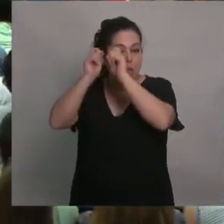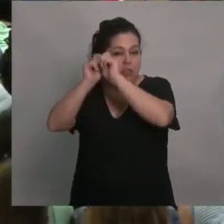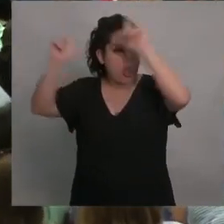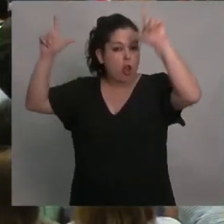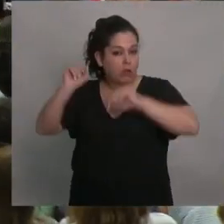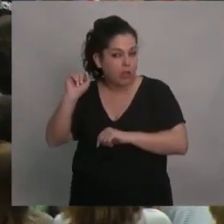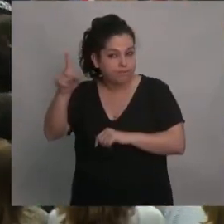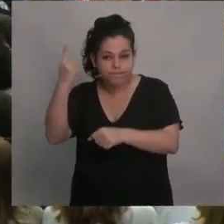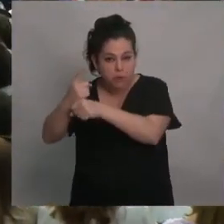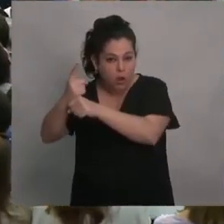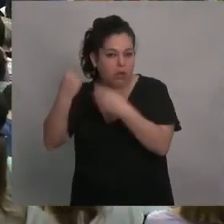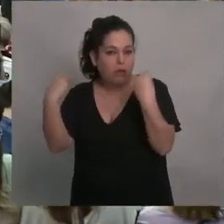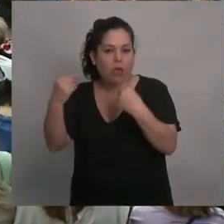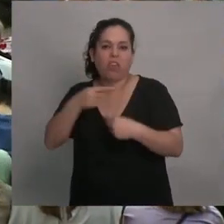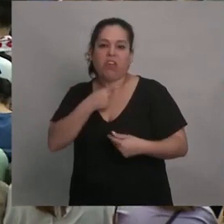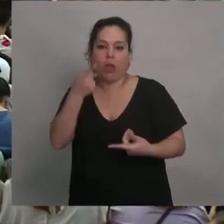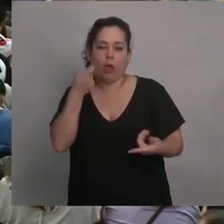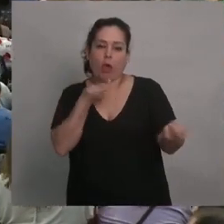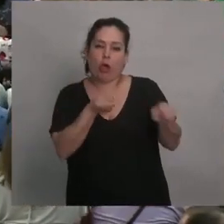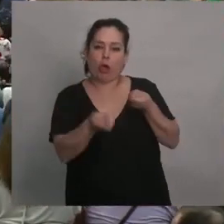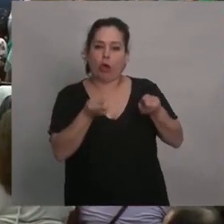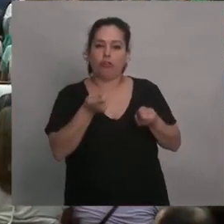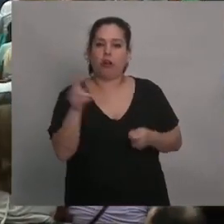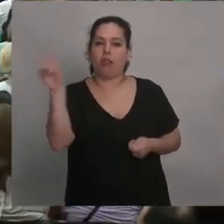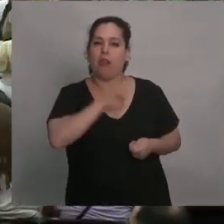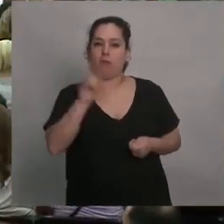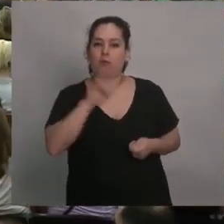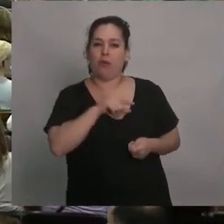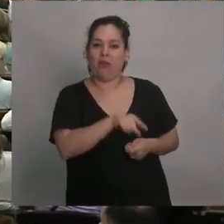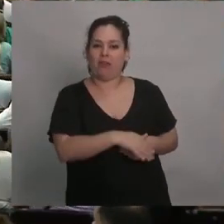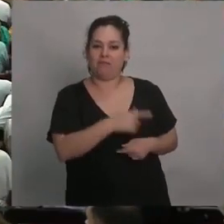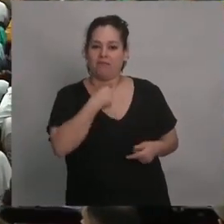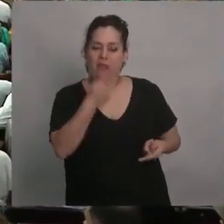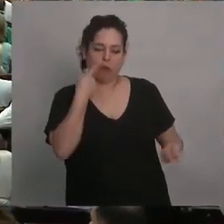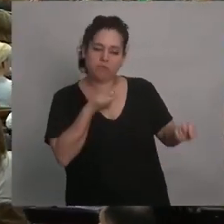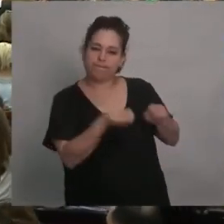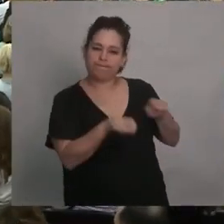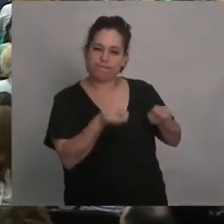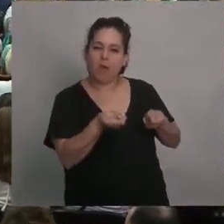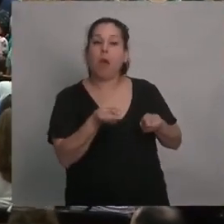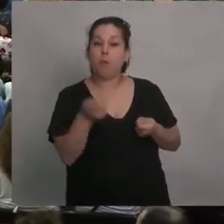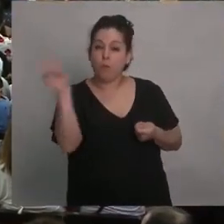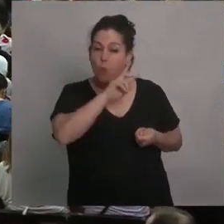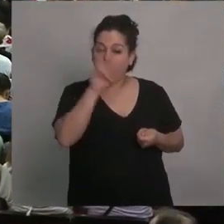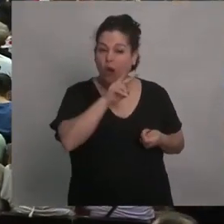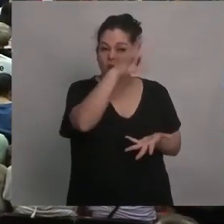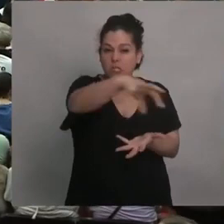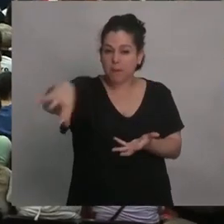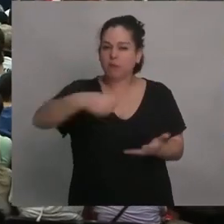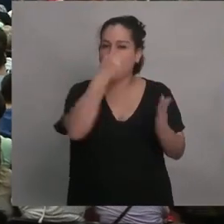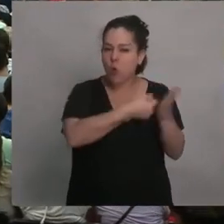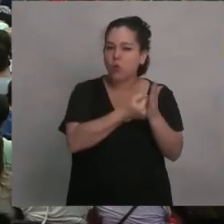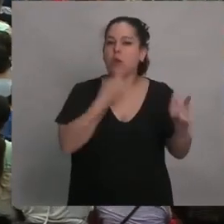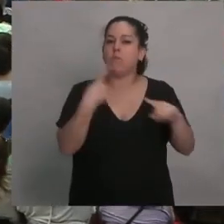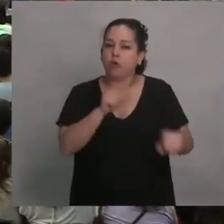y prioritarios el control del cuerpo de las mujeres, que están en todos los espacios luchando por sus derechos,